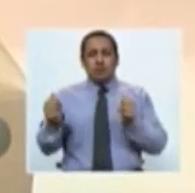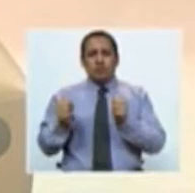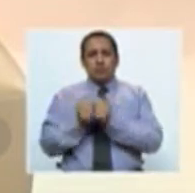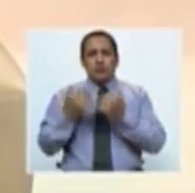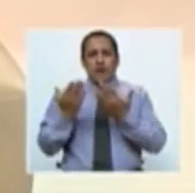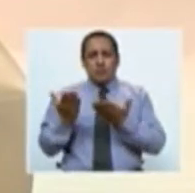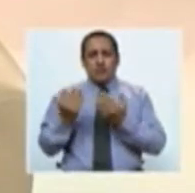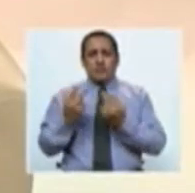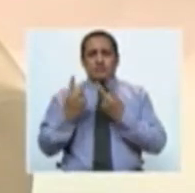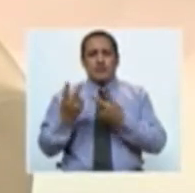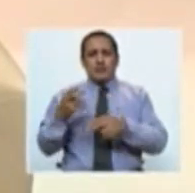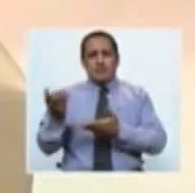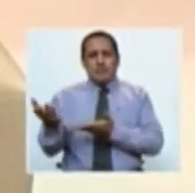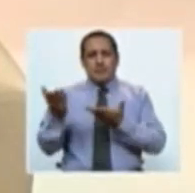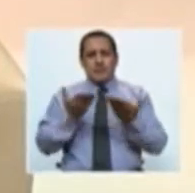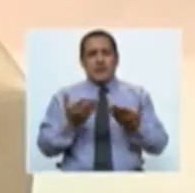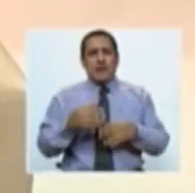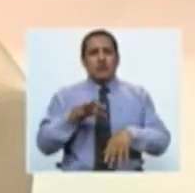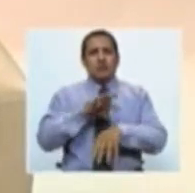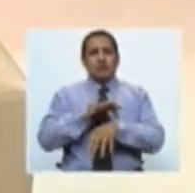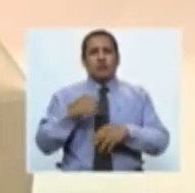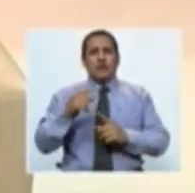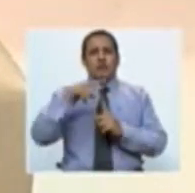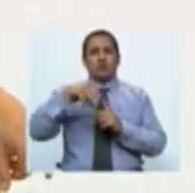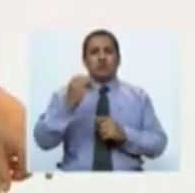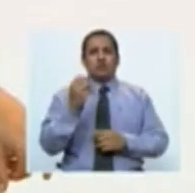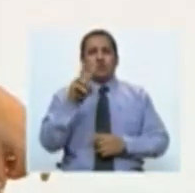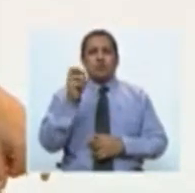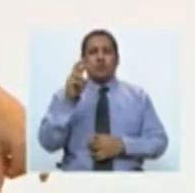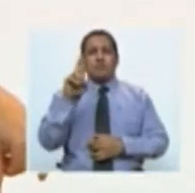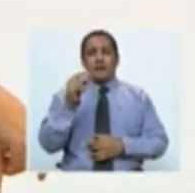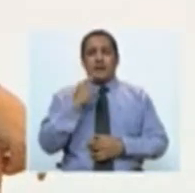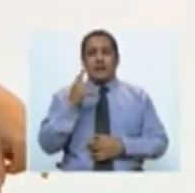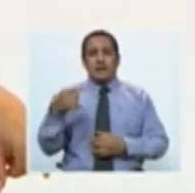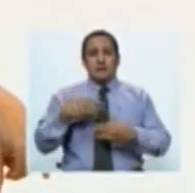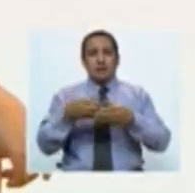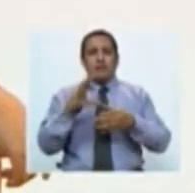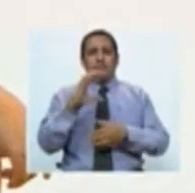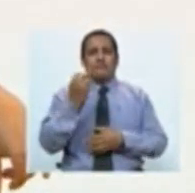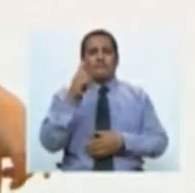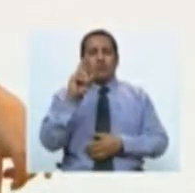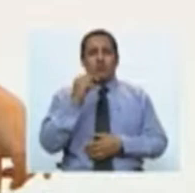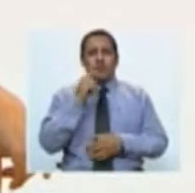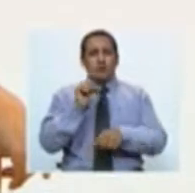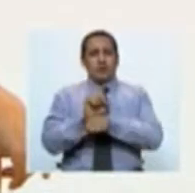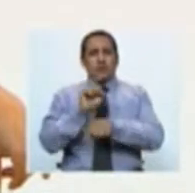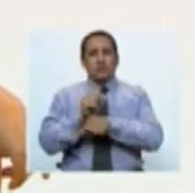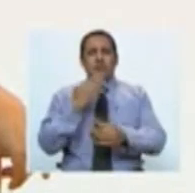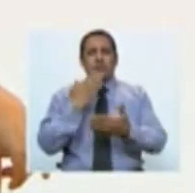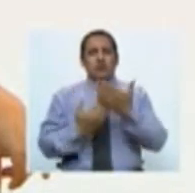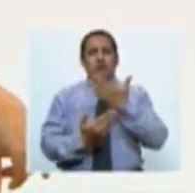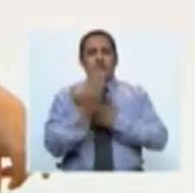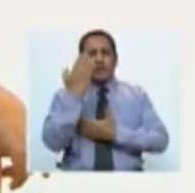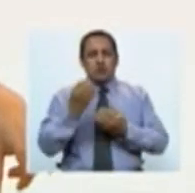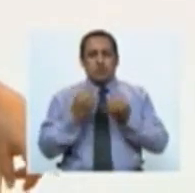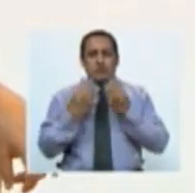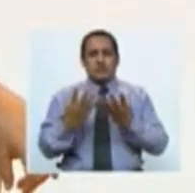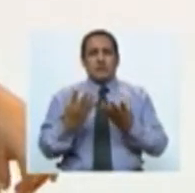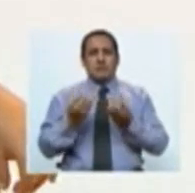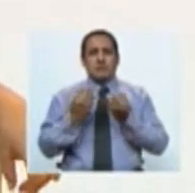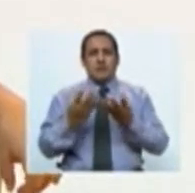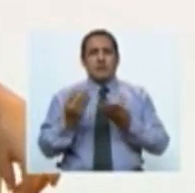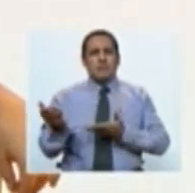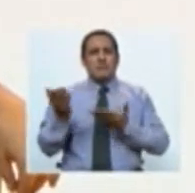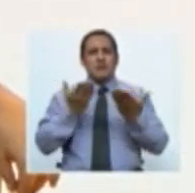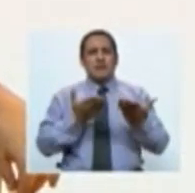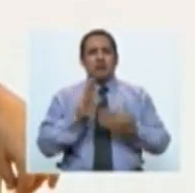ello nos acompaña una voz autorizada. Esta mañana damos la bienvenida a la doctora Teresa Tobar, representante del Foro Educativo. Doctora Tobar, buenos días. Gracias buenos días, Rocío. Qué